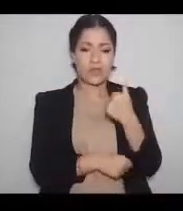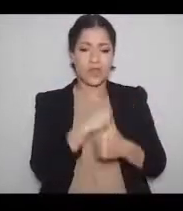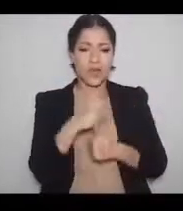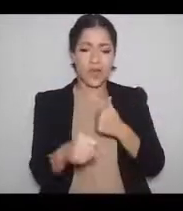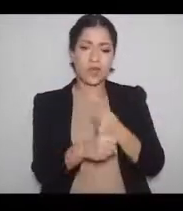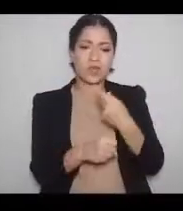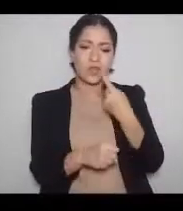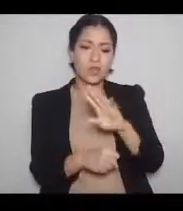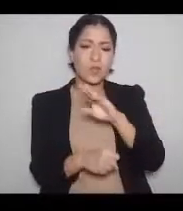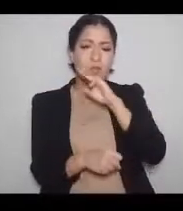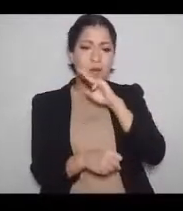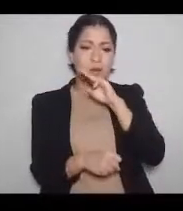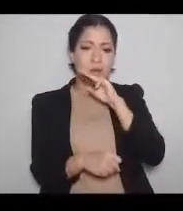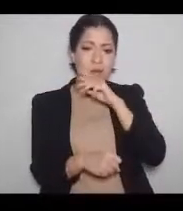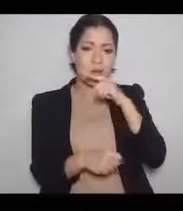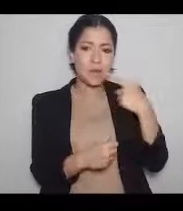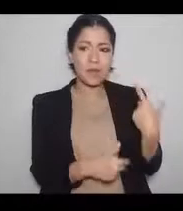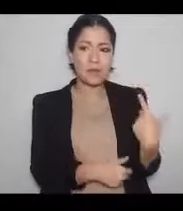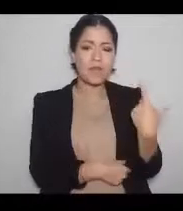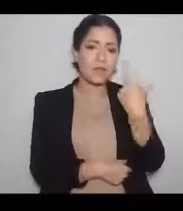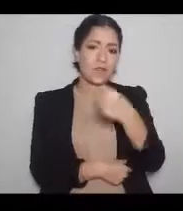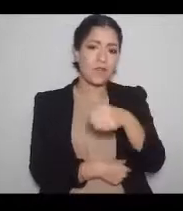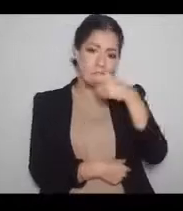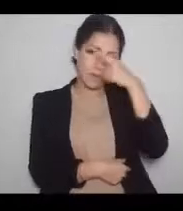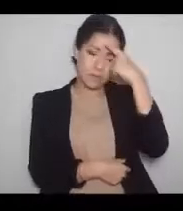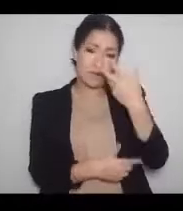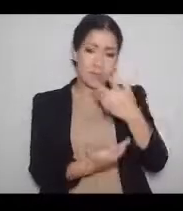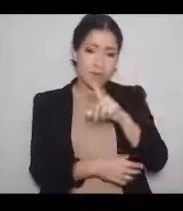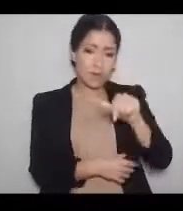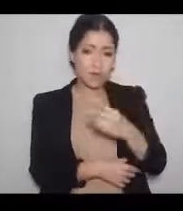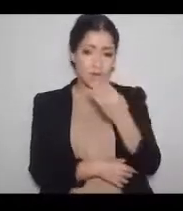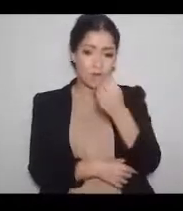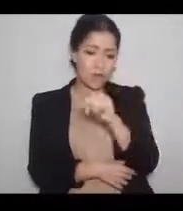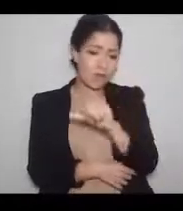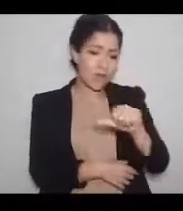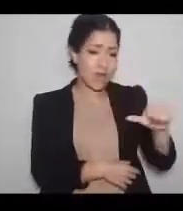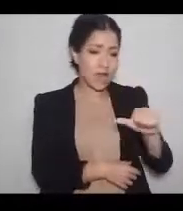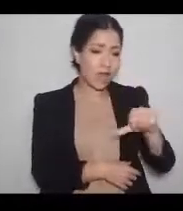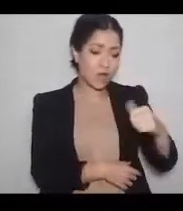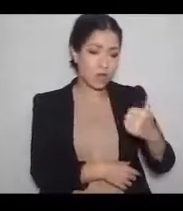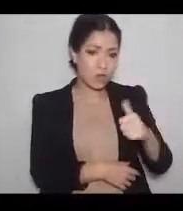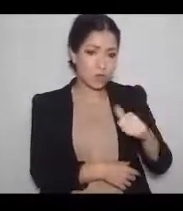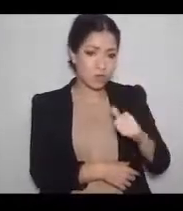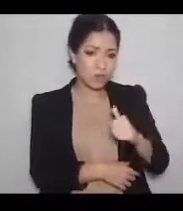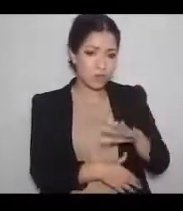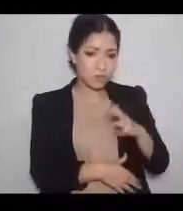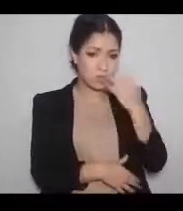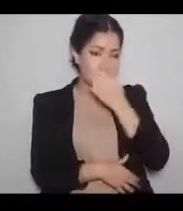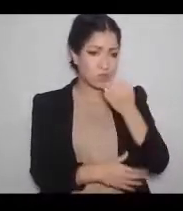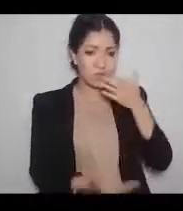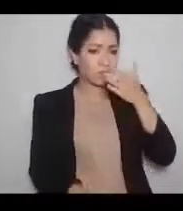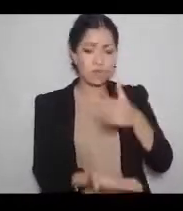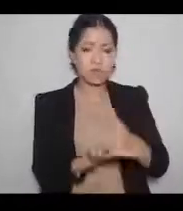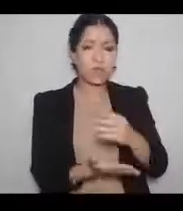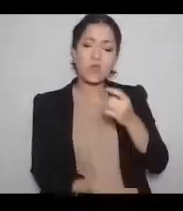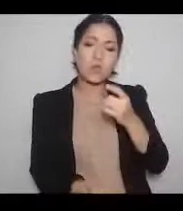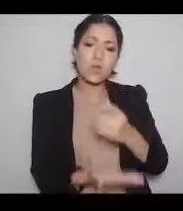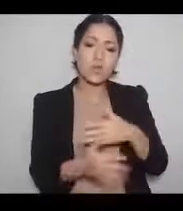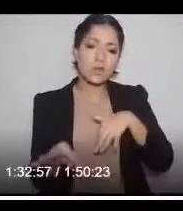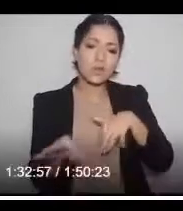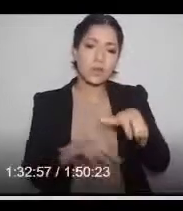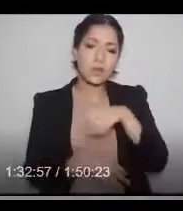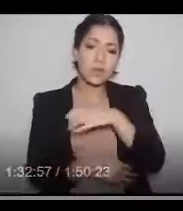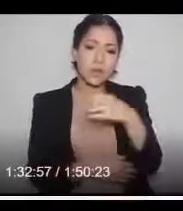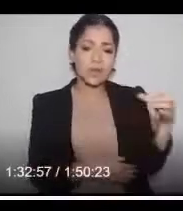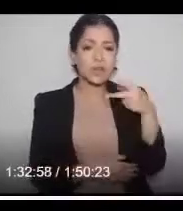campo. Su hermano era epiléptico. No sé si sus enfermedades eran reales, pero se la pasó jodido.